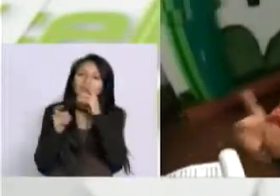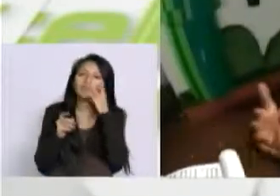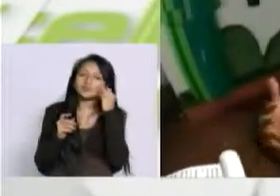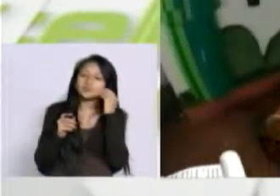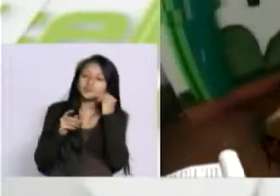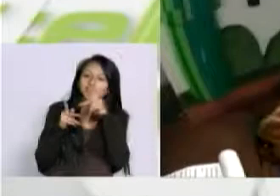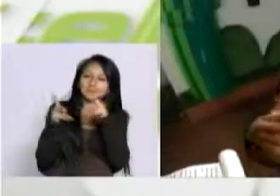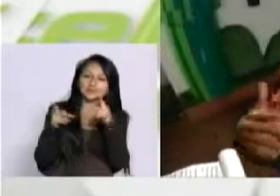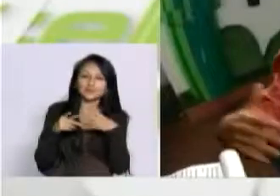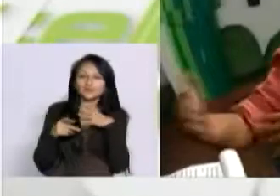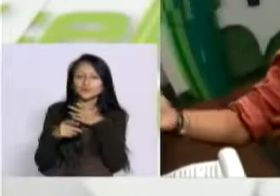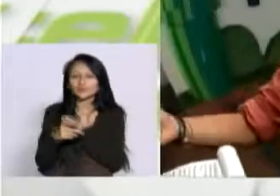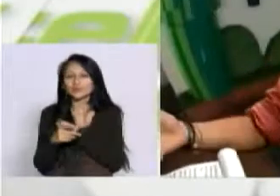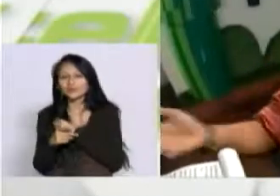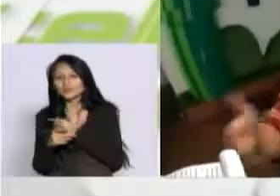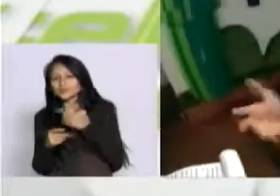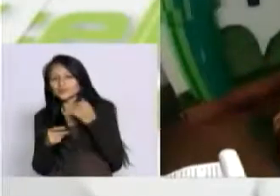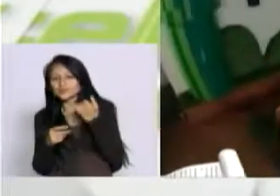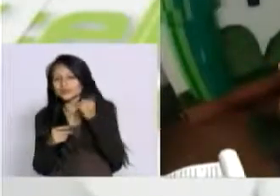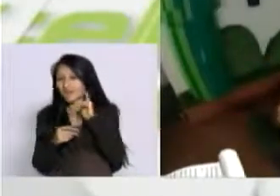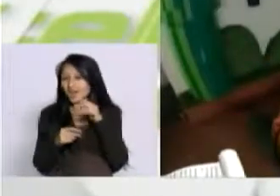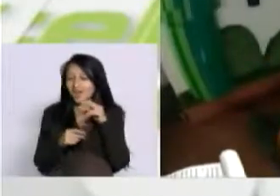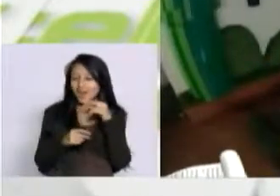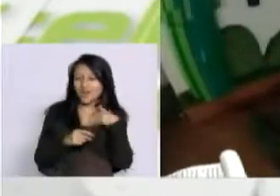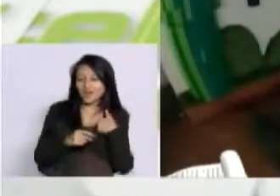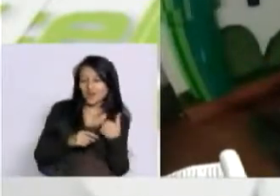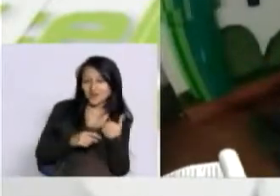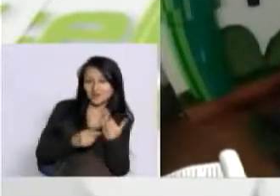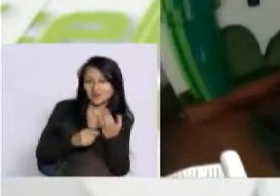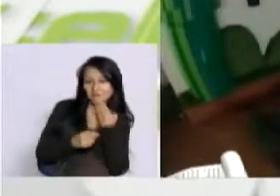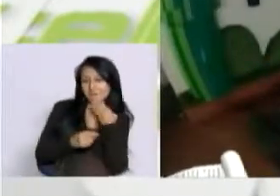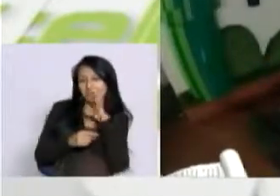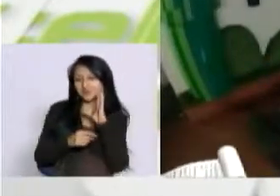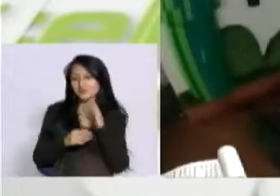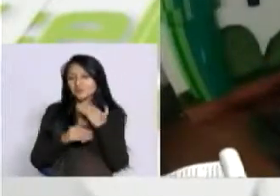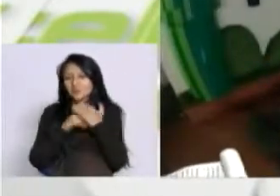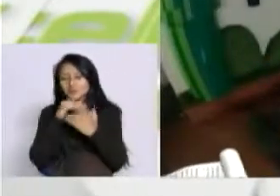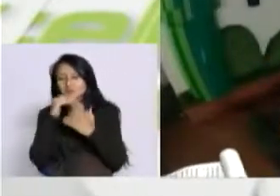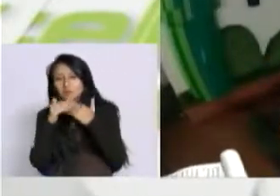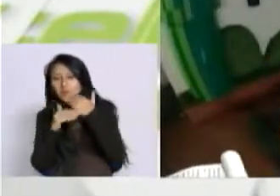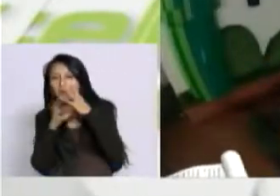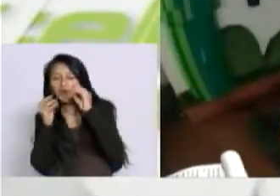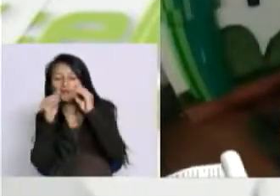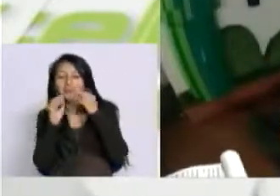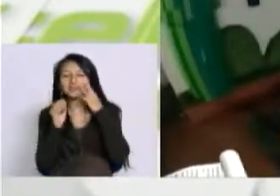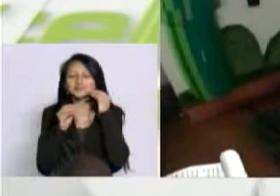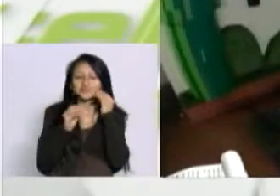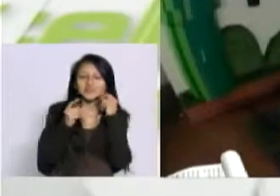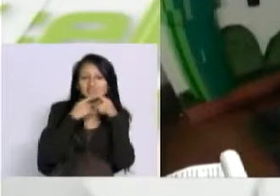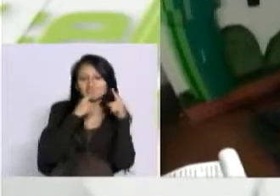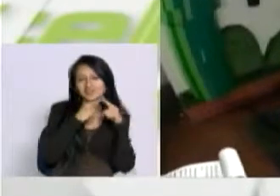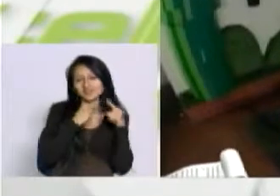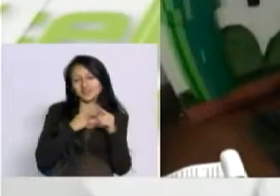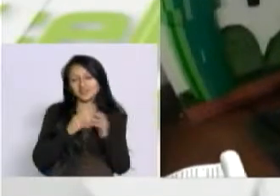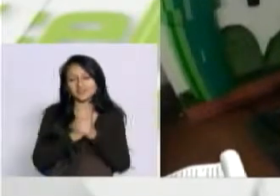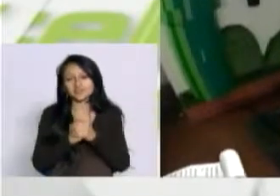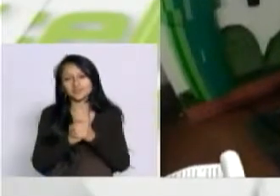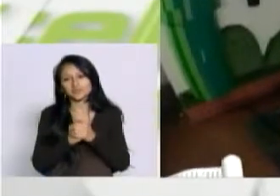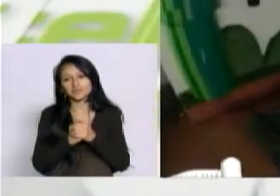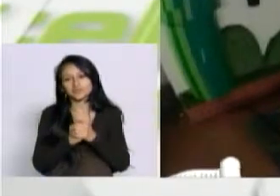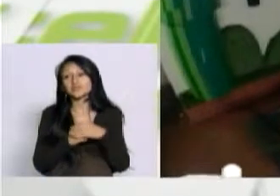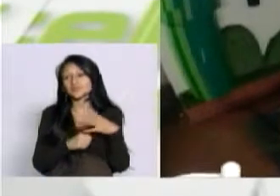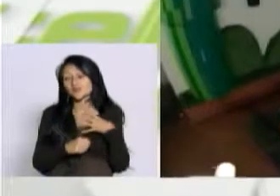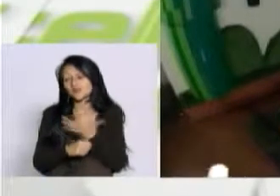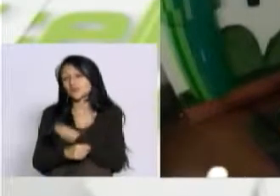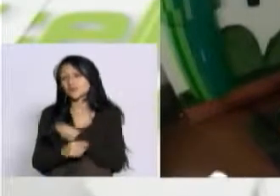somos más tirando a los jóvenes, pero pues podemos hablarles de nuestra experiencia a todos ellos, y definitivamente es